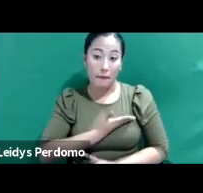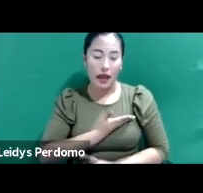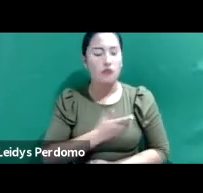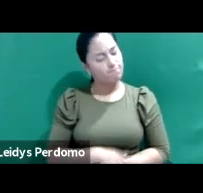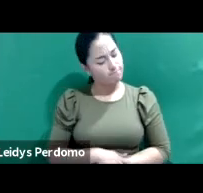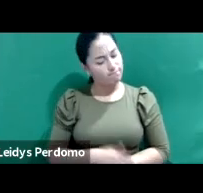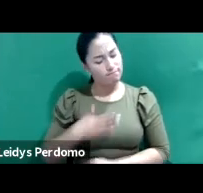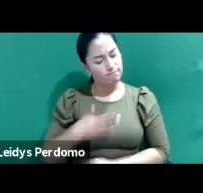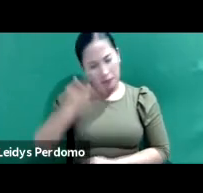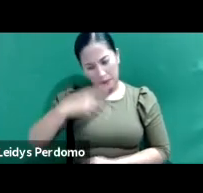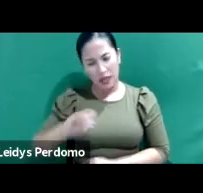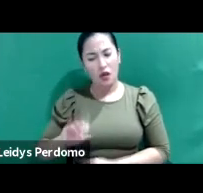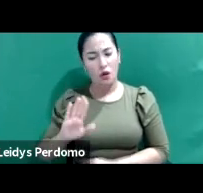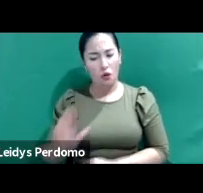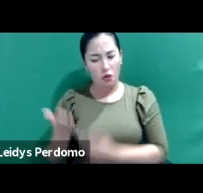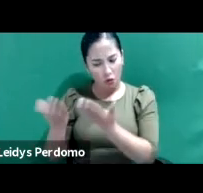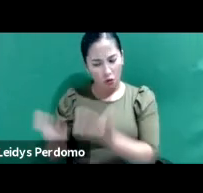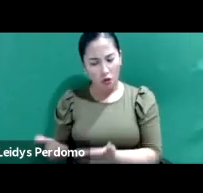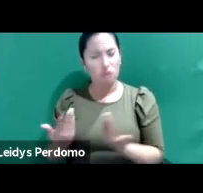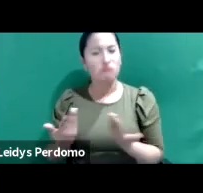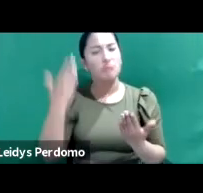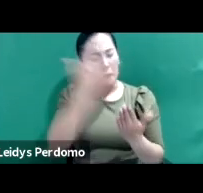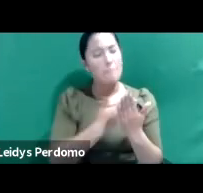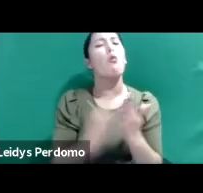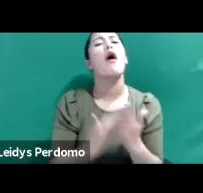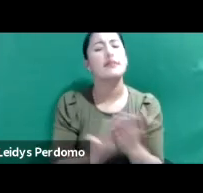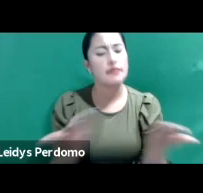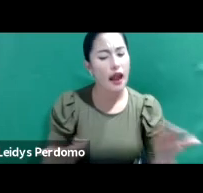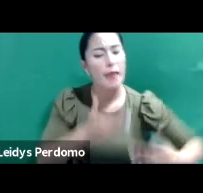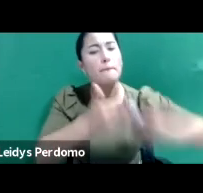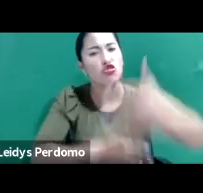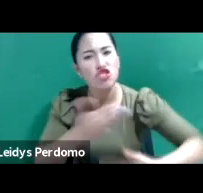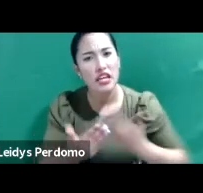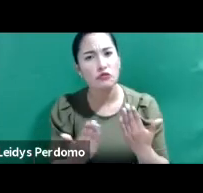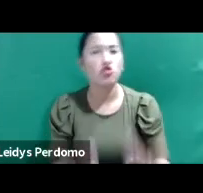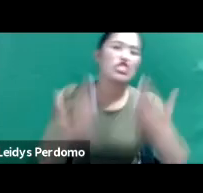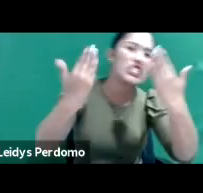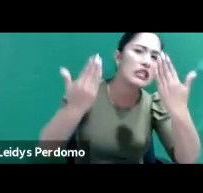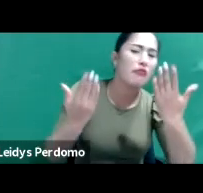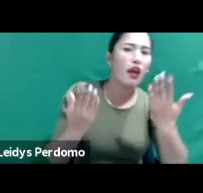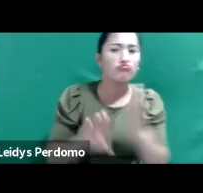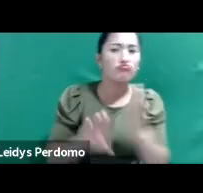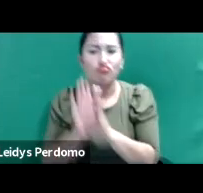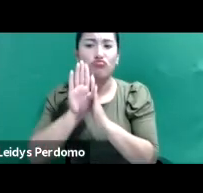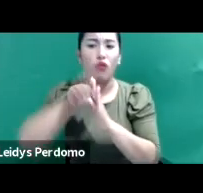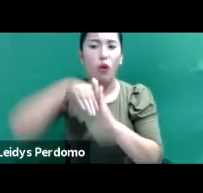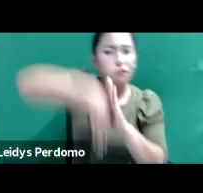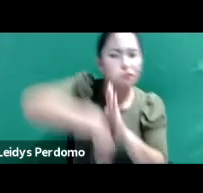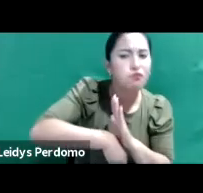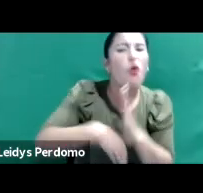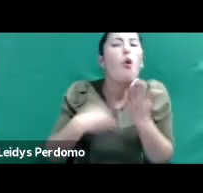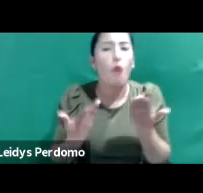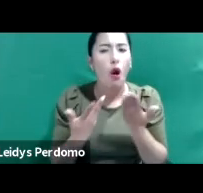mi hijo me está comprobando cómo vamos, qué está pasando, está sirviendo o no está sirviendo. Esto es supremamente